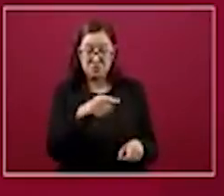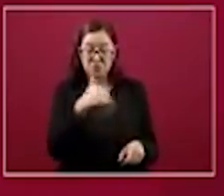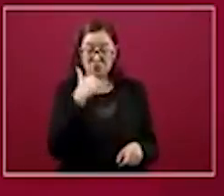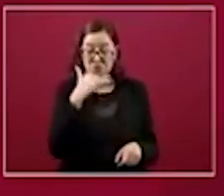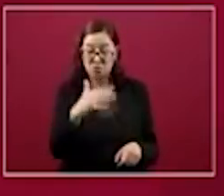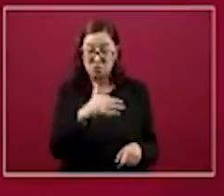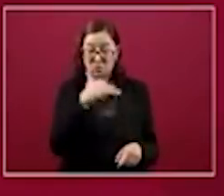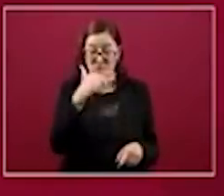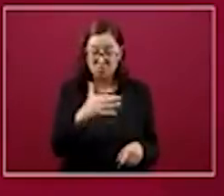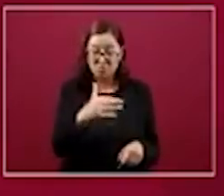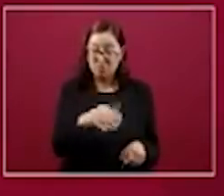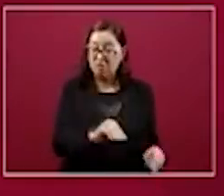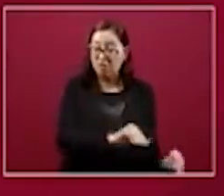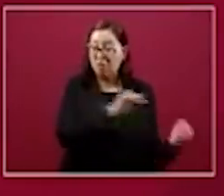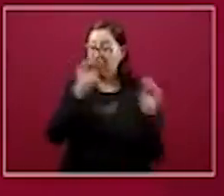funcionarios que